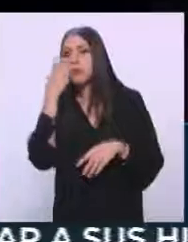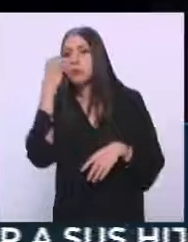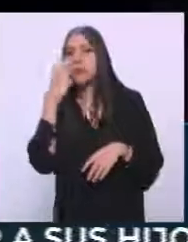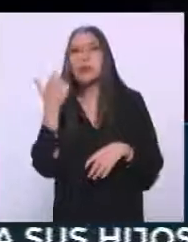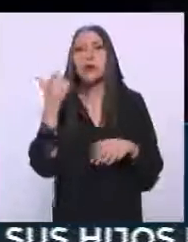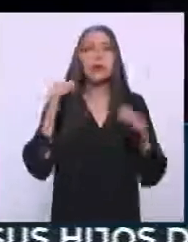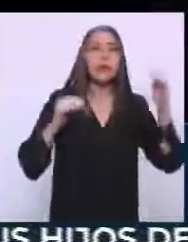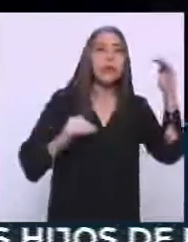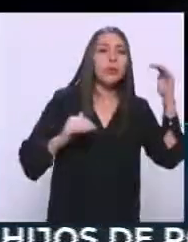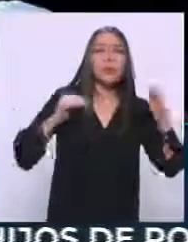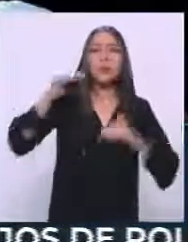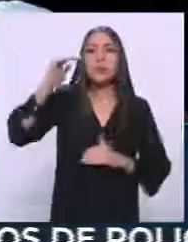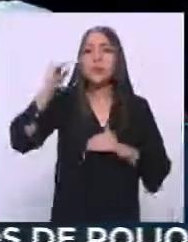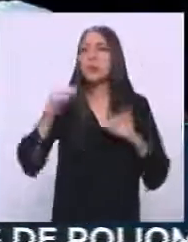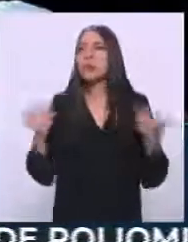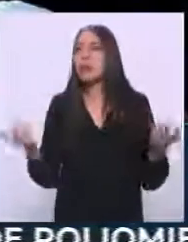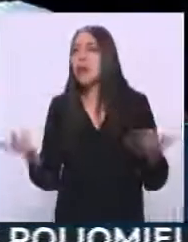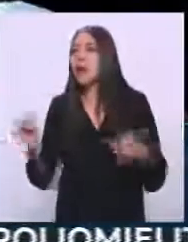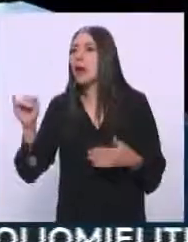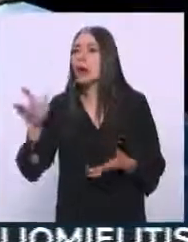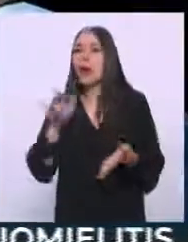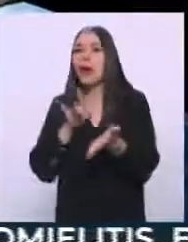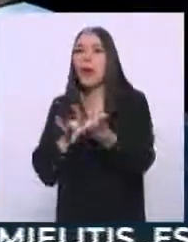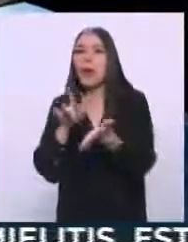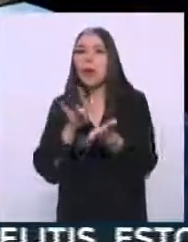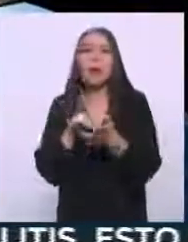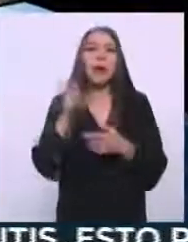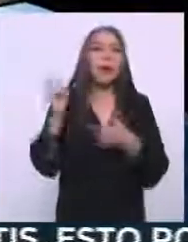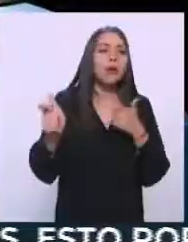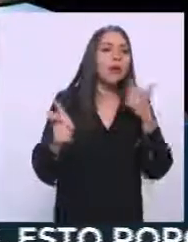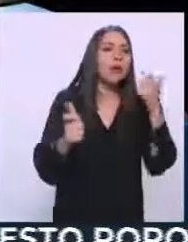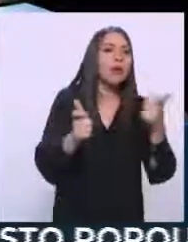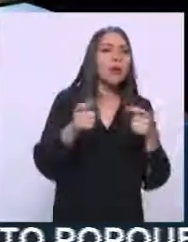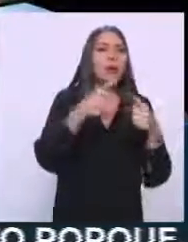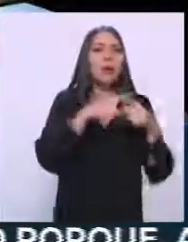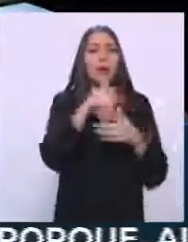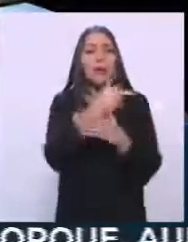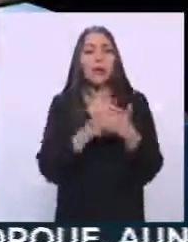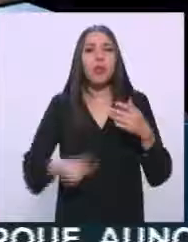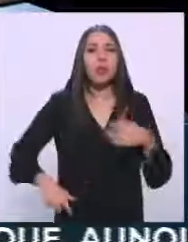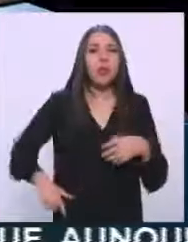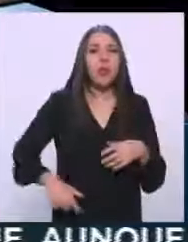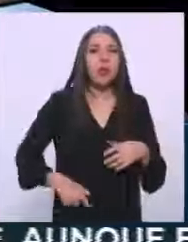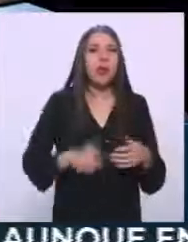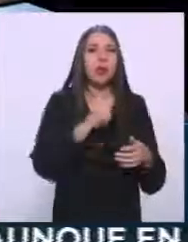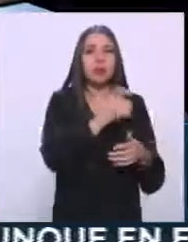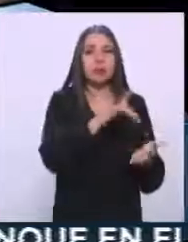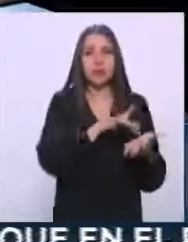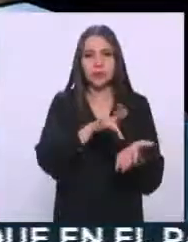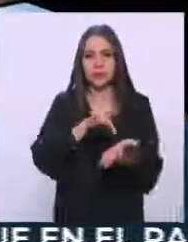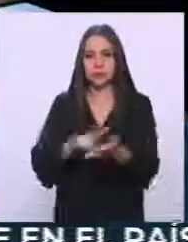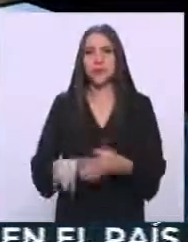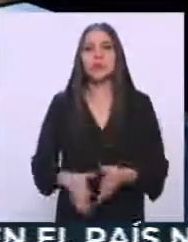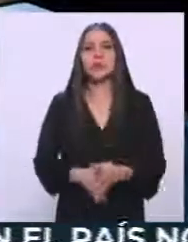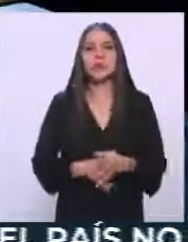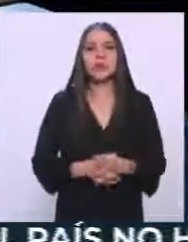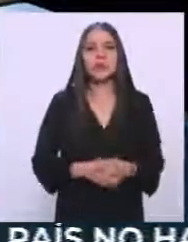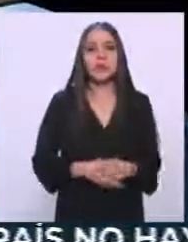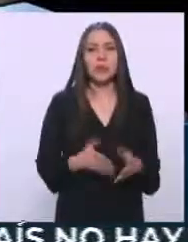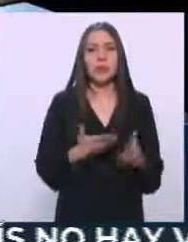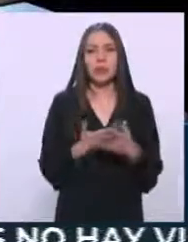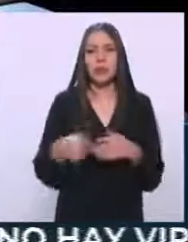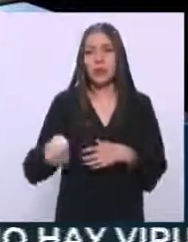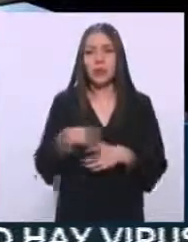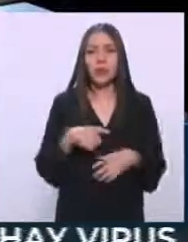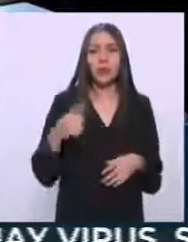¿cierto? Subsidiando, complementando, focalizando con políticas sociales muy restringidas, digamos. Entonces, una de las